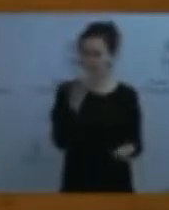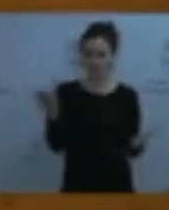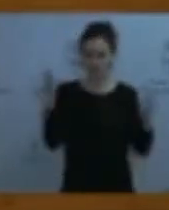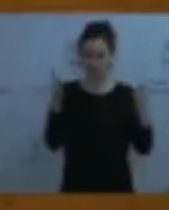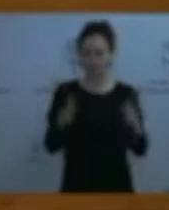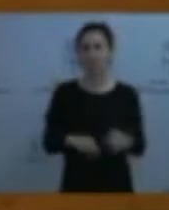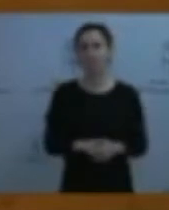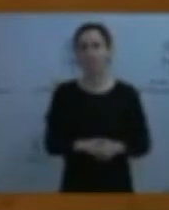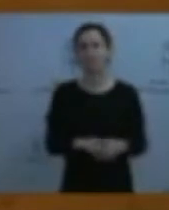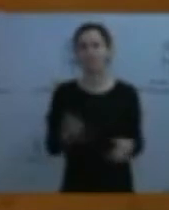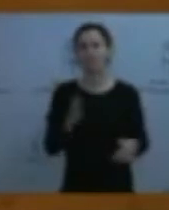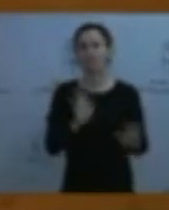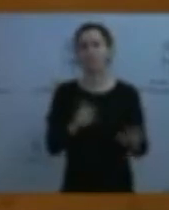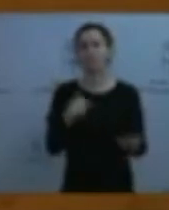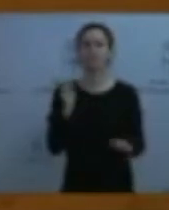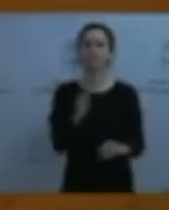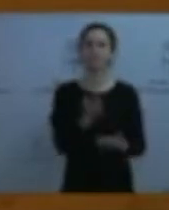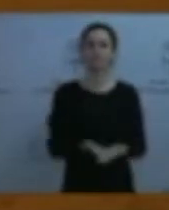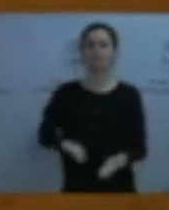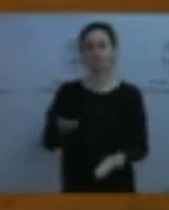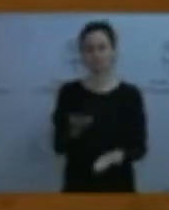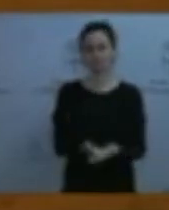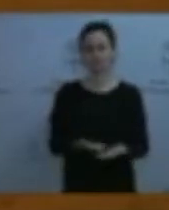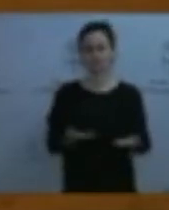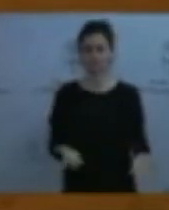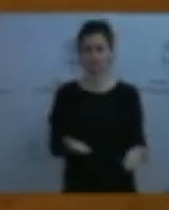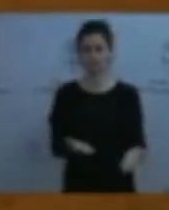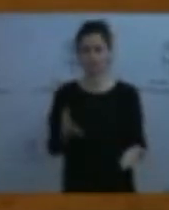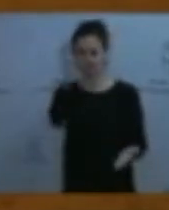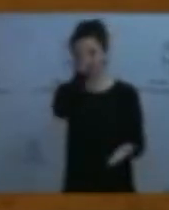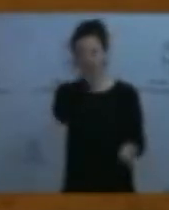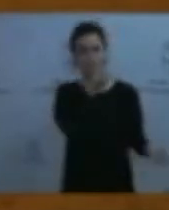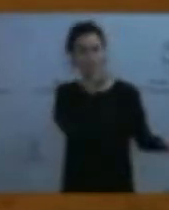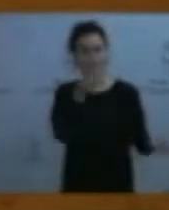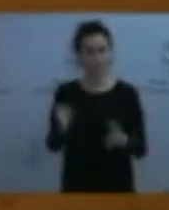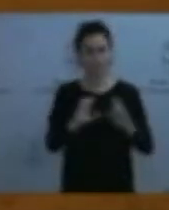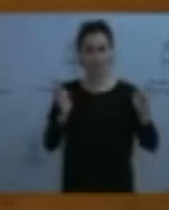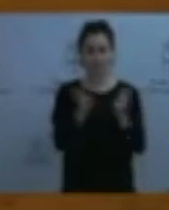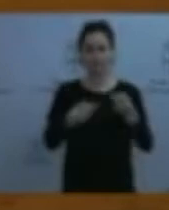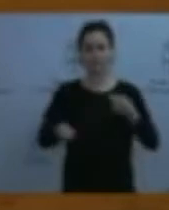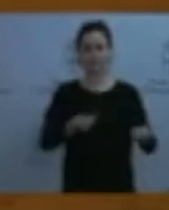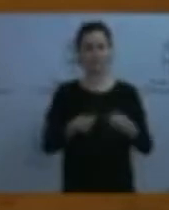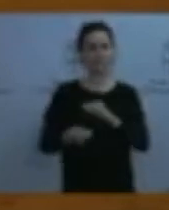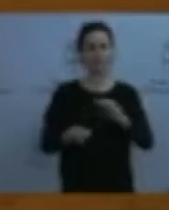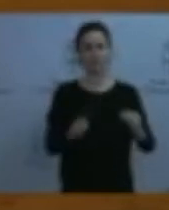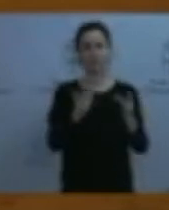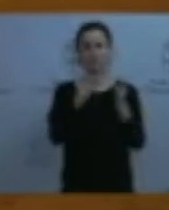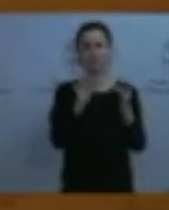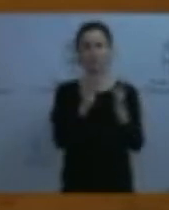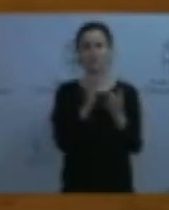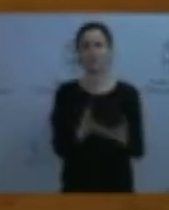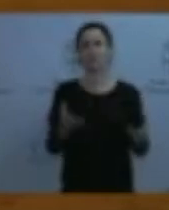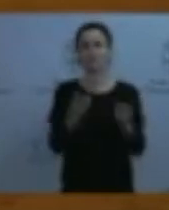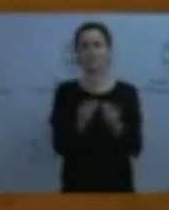pero le preguntaría y le pediría que trasladase la opinión de los colectivos afectados en esas negociaciones, ¿no? ¿Qué contactos está teniendo con los